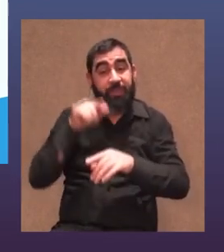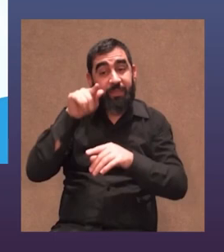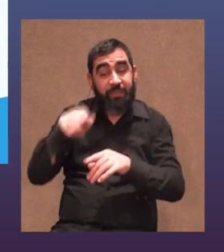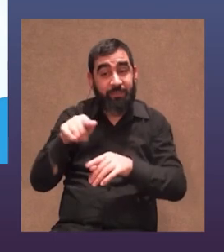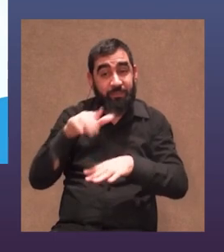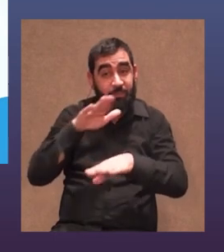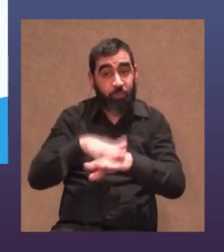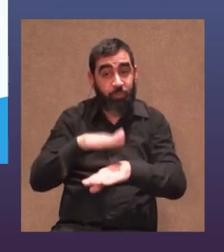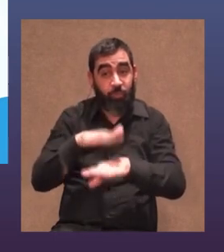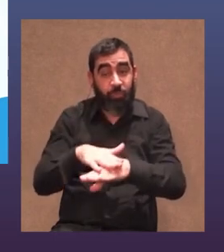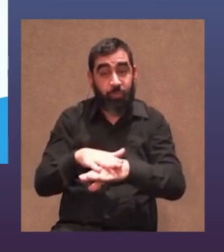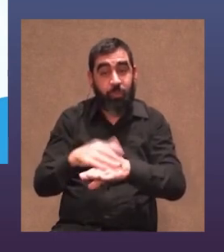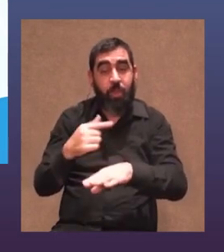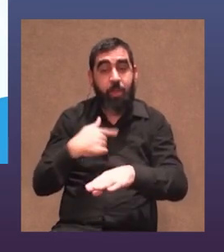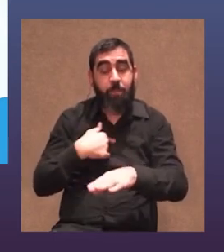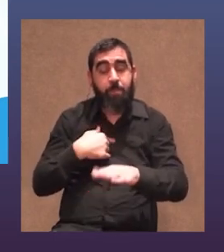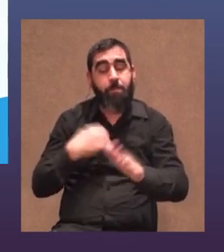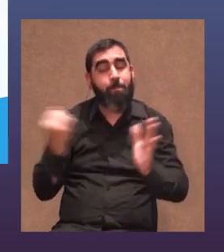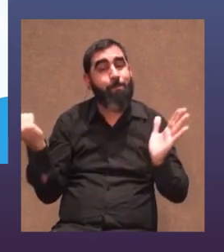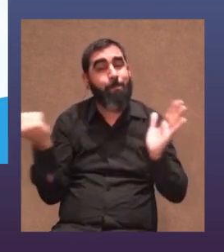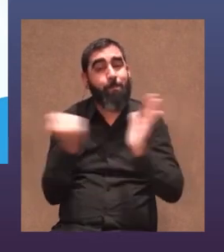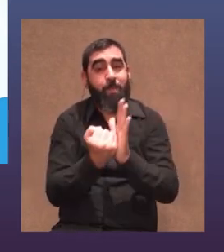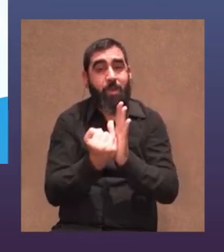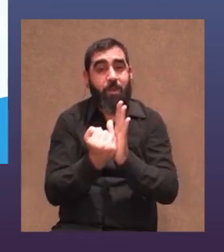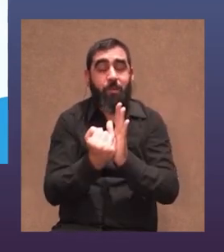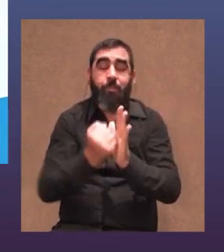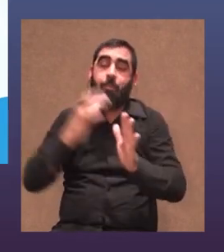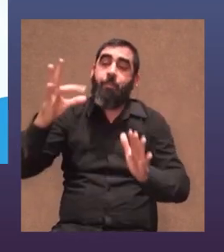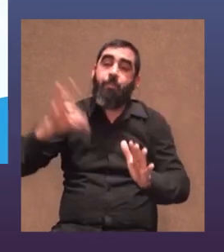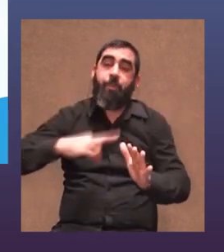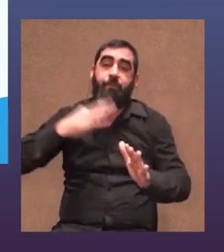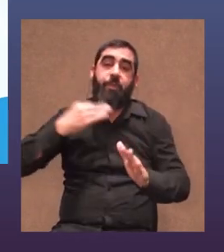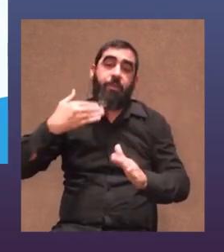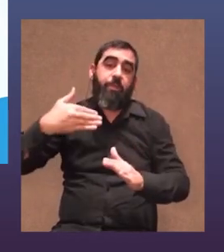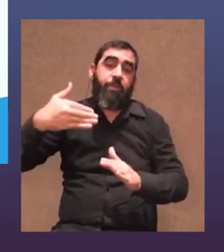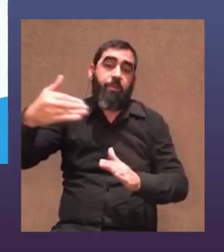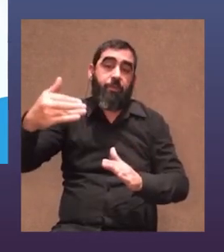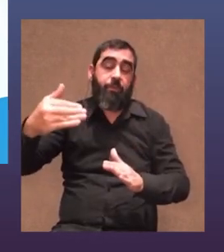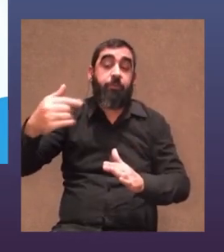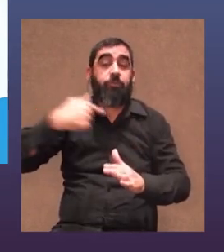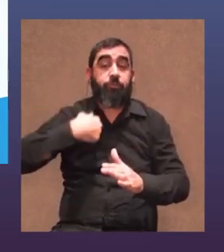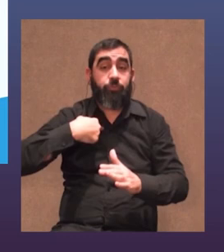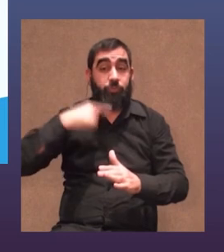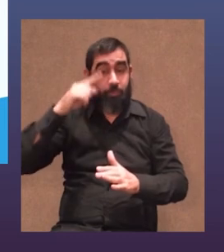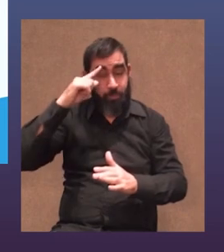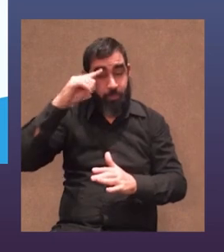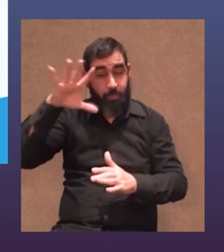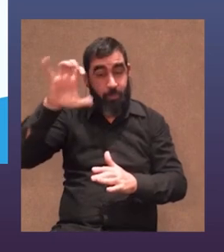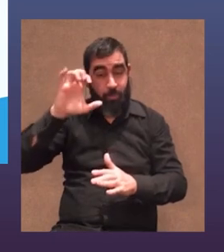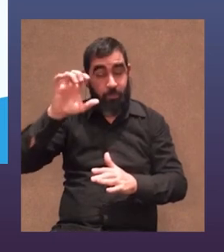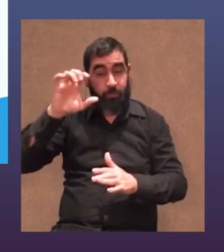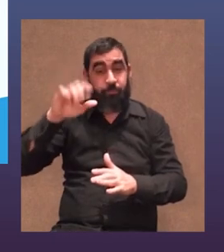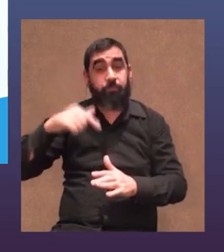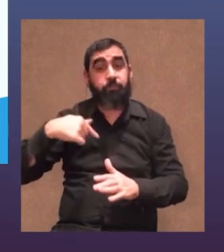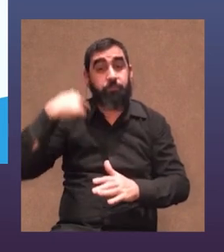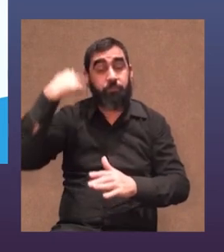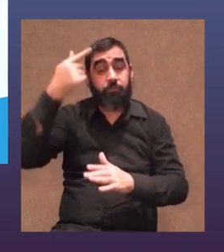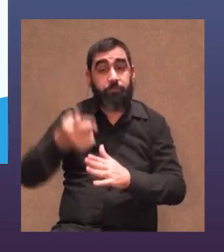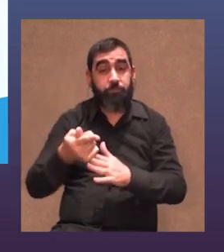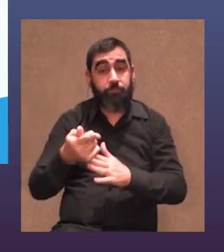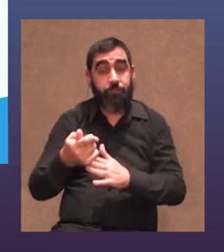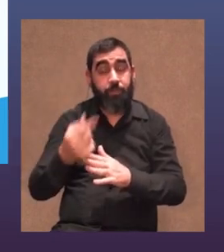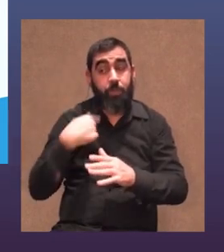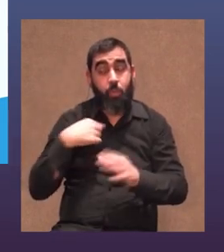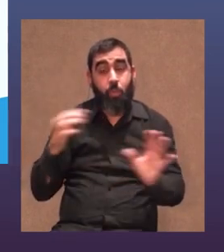ese hecho a mí me marcó para toda mi vida. Yo me acuerdo que después,